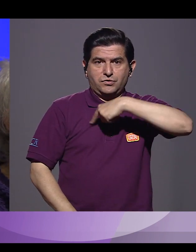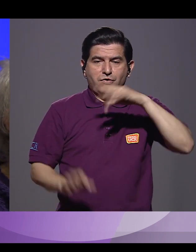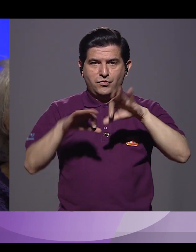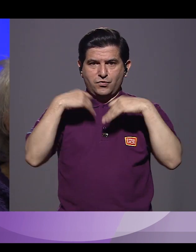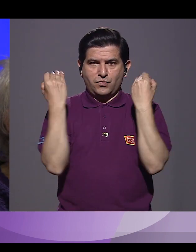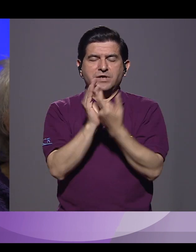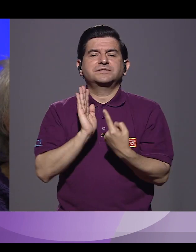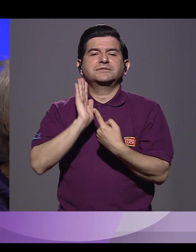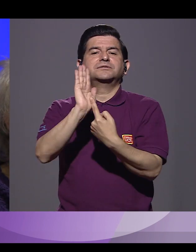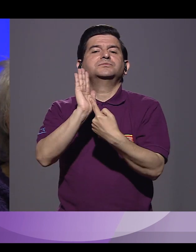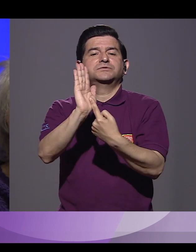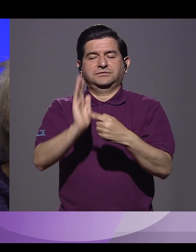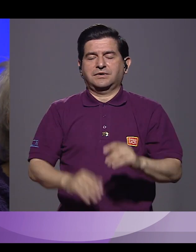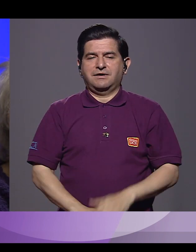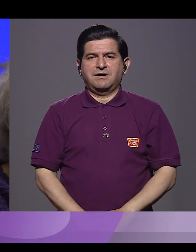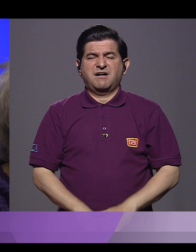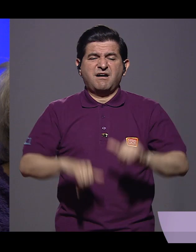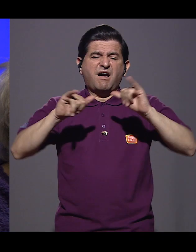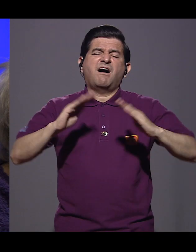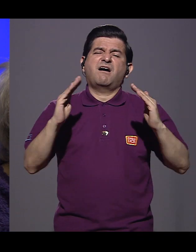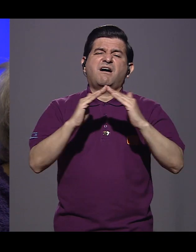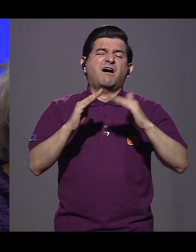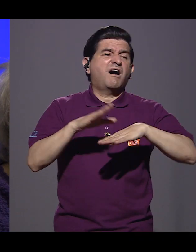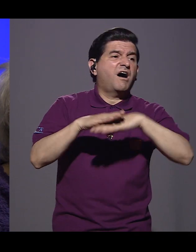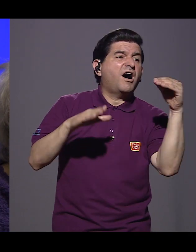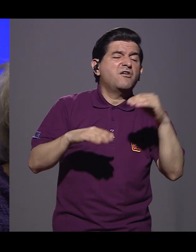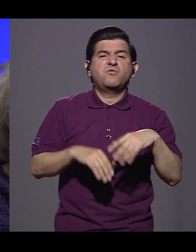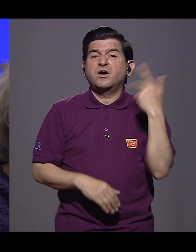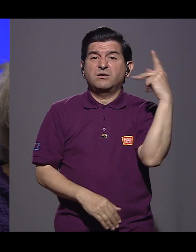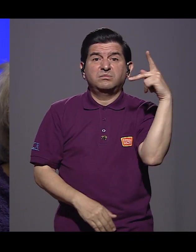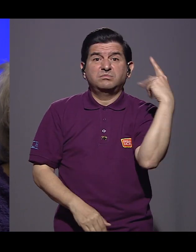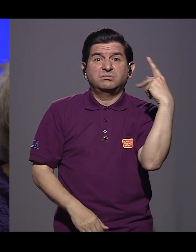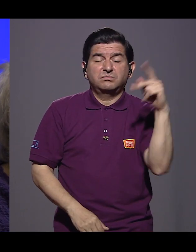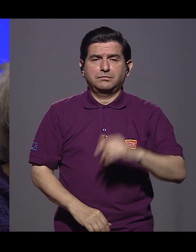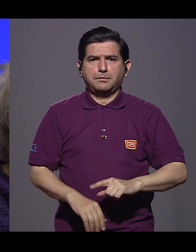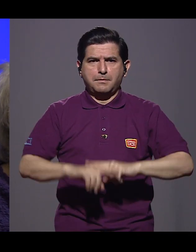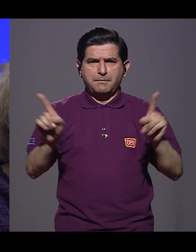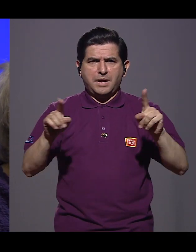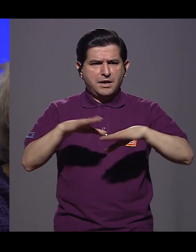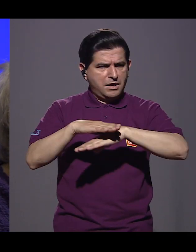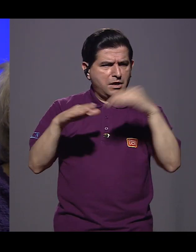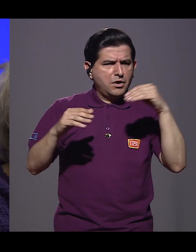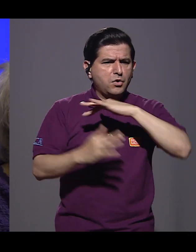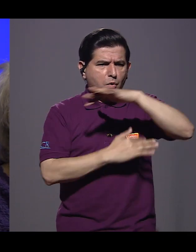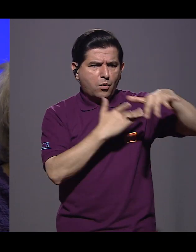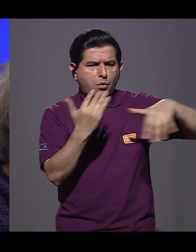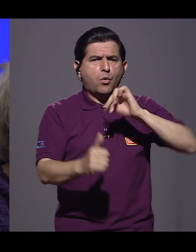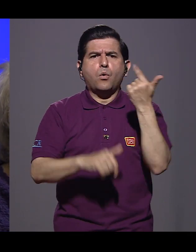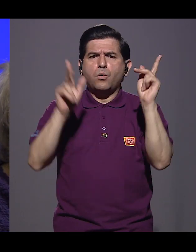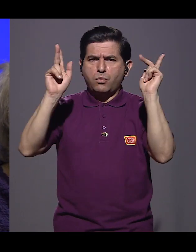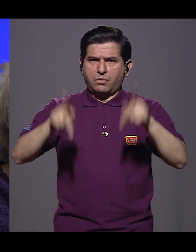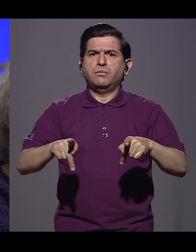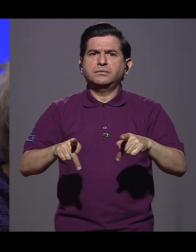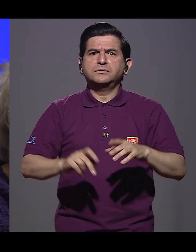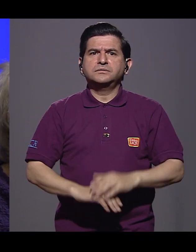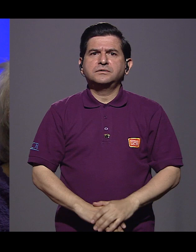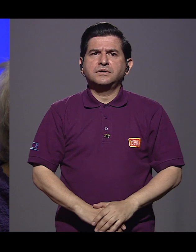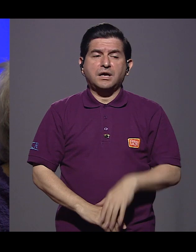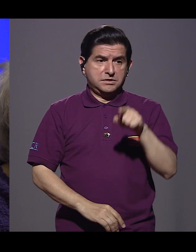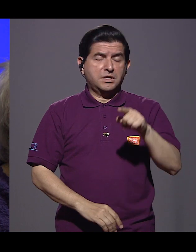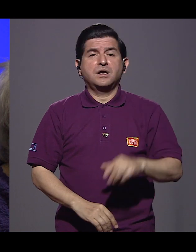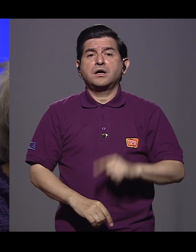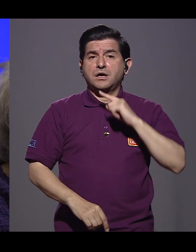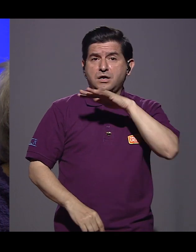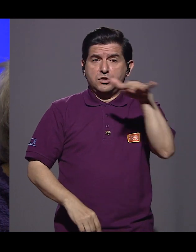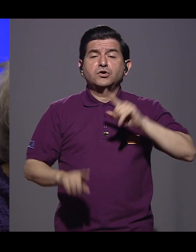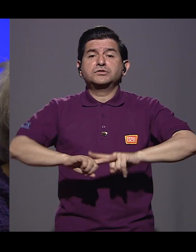las familias nos quieren vender. Quédese aquí en la casa porque afuera hay muchos riesgos, pero al salir y a interactuar con otras personas que